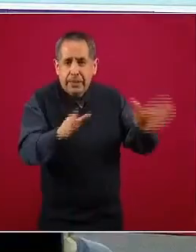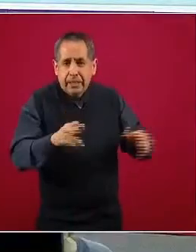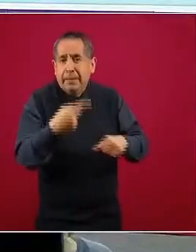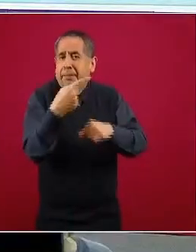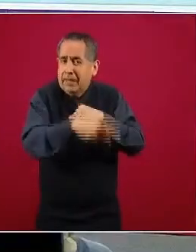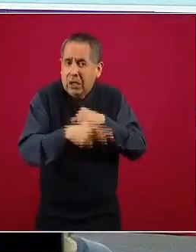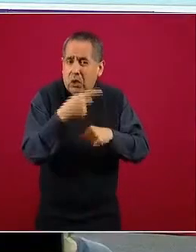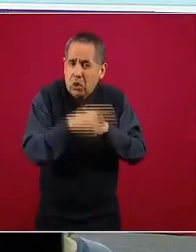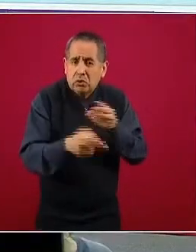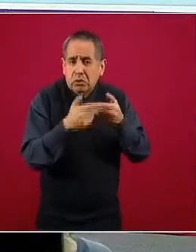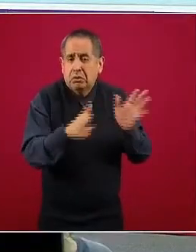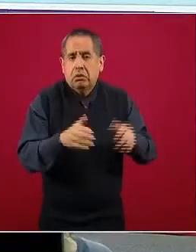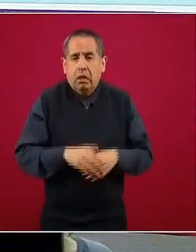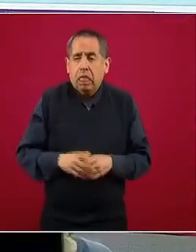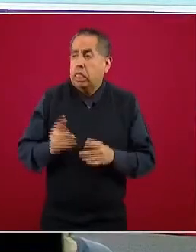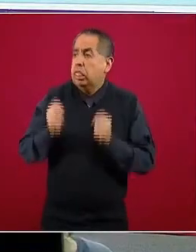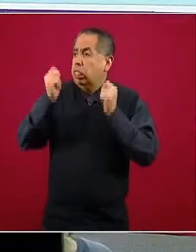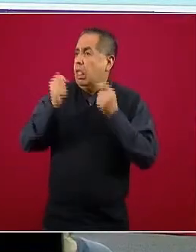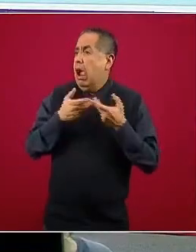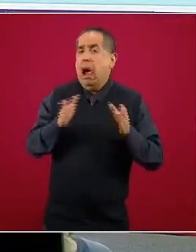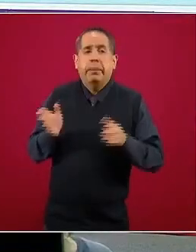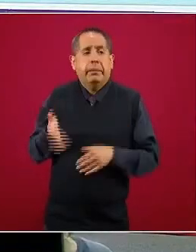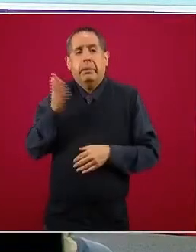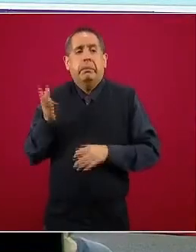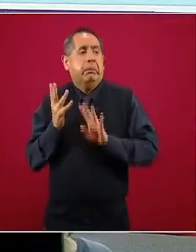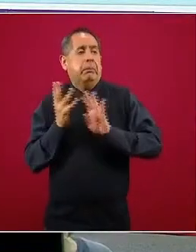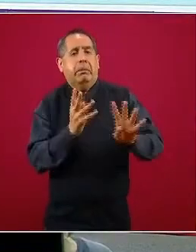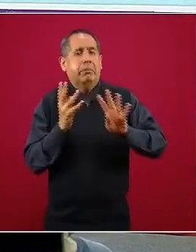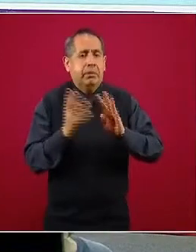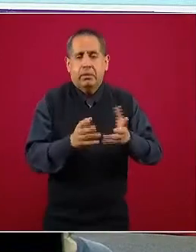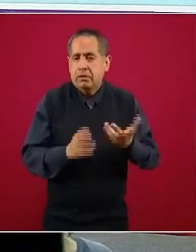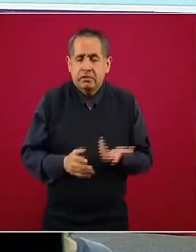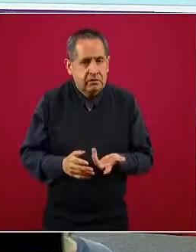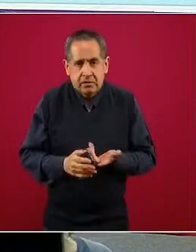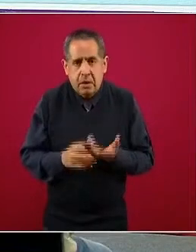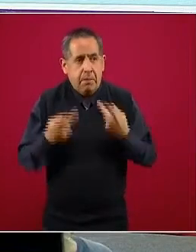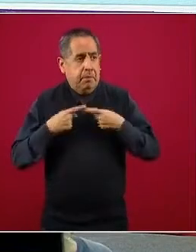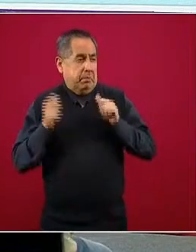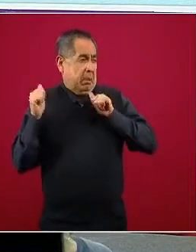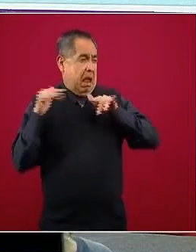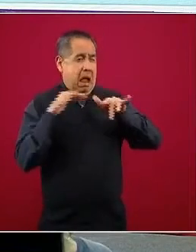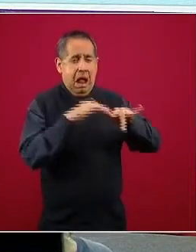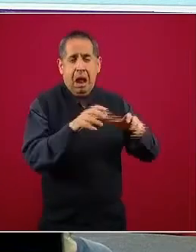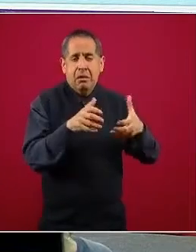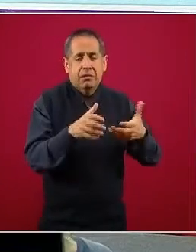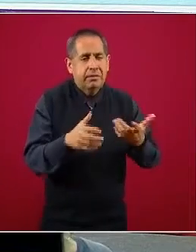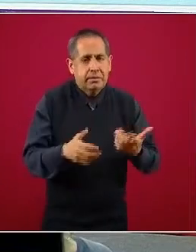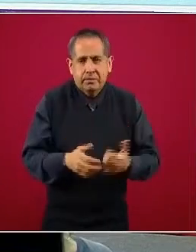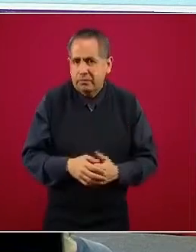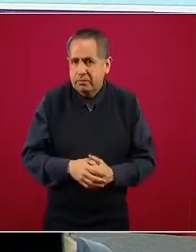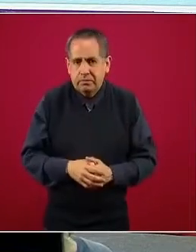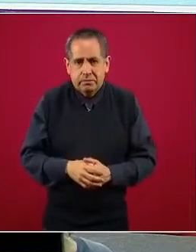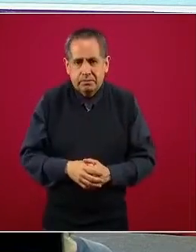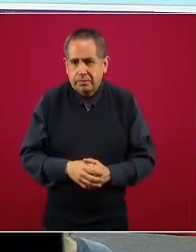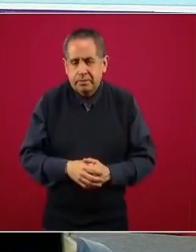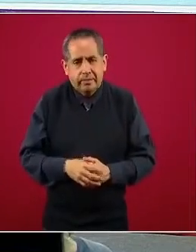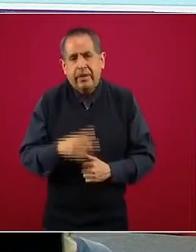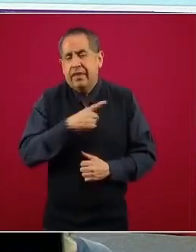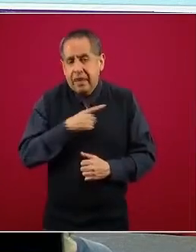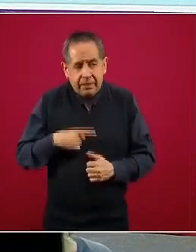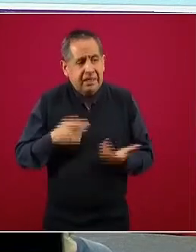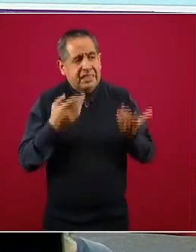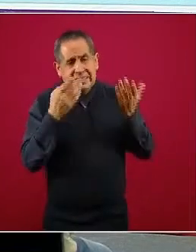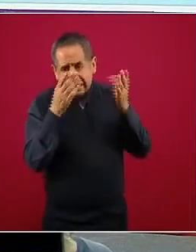riesgoso, que concurra las personas en demasiada cantidad en el espacio público, deben